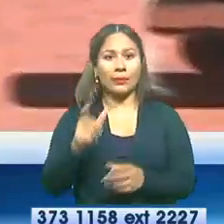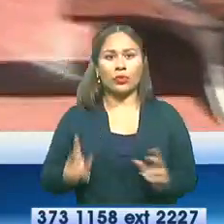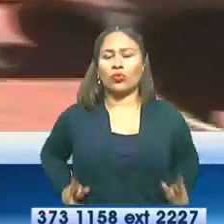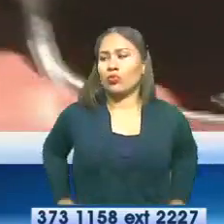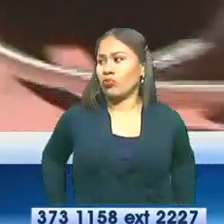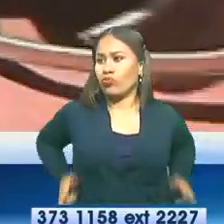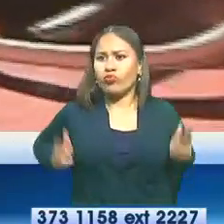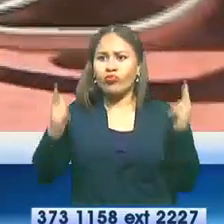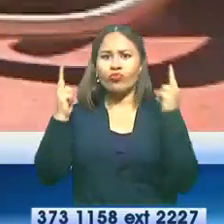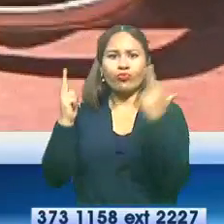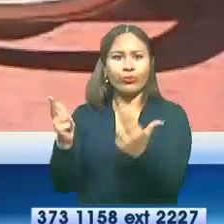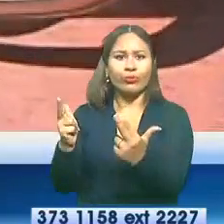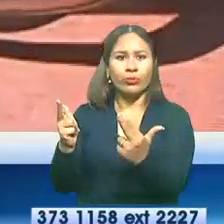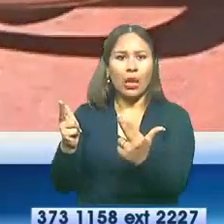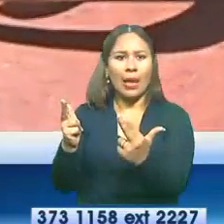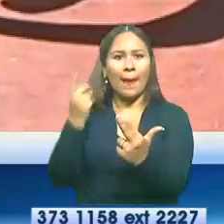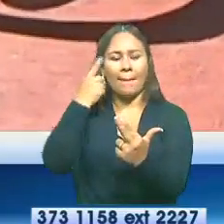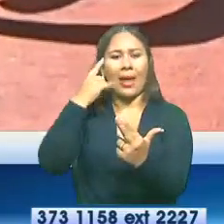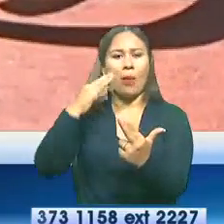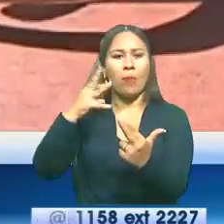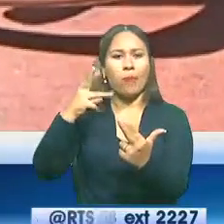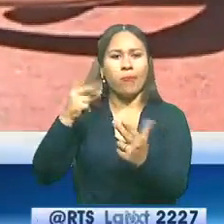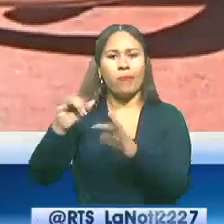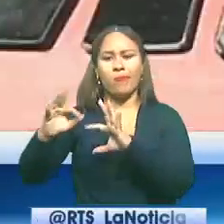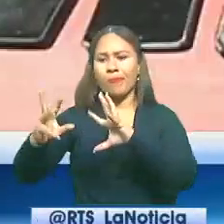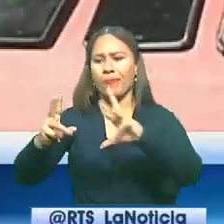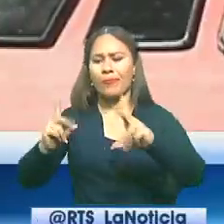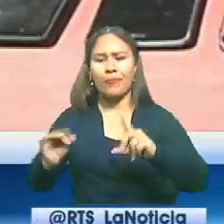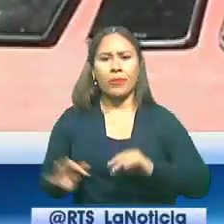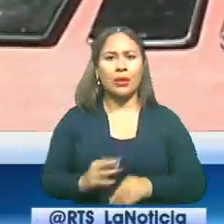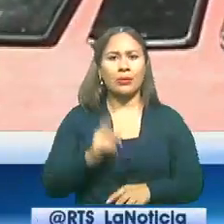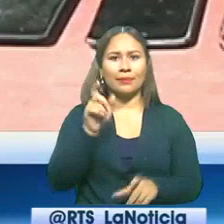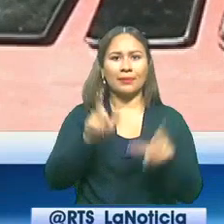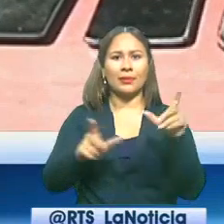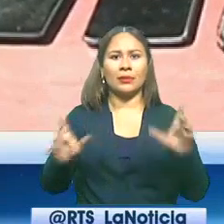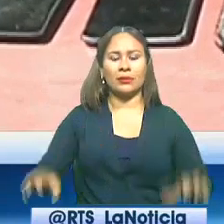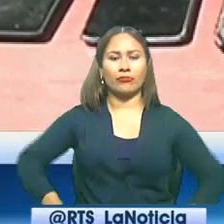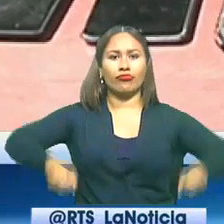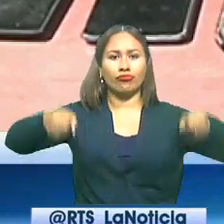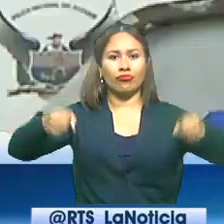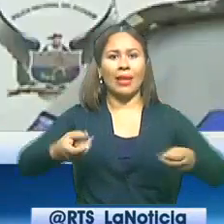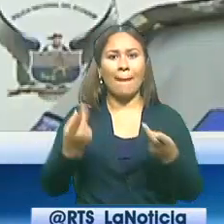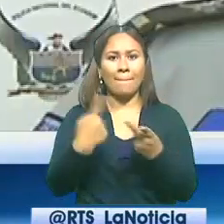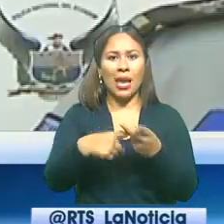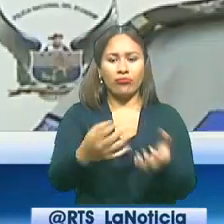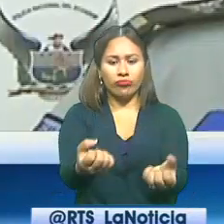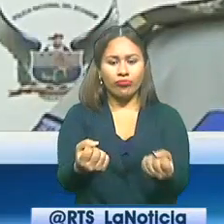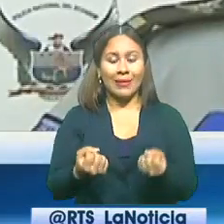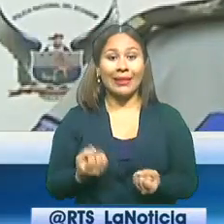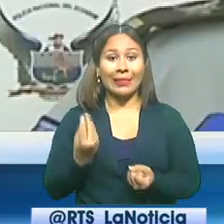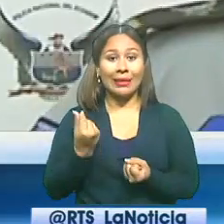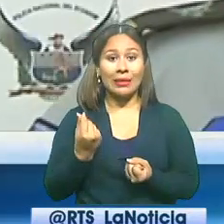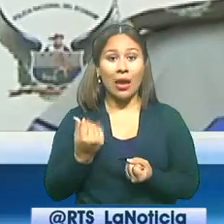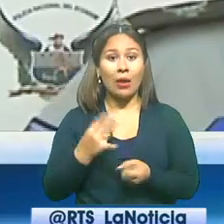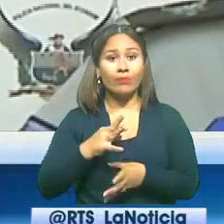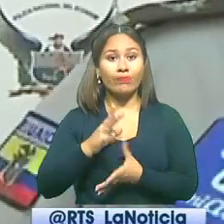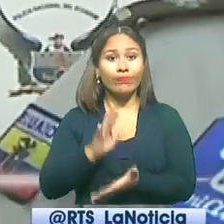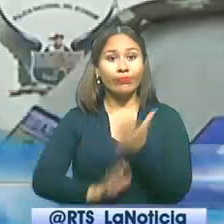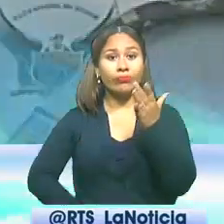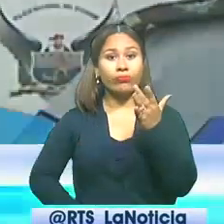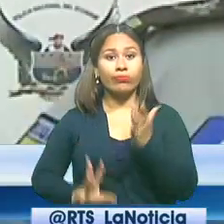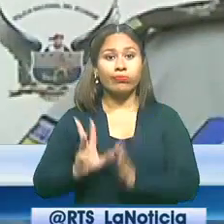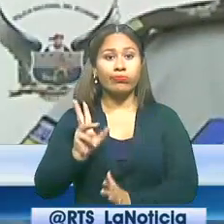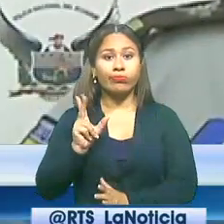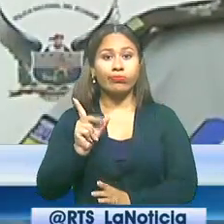ingresado violentamente, procediendo a desvalijar a los clientes, así como la caja. Proceden a sustraerse